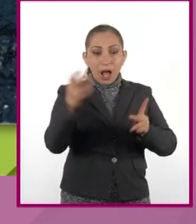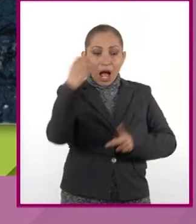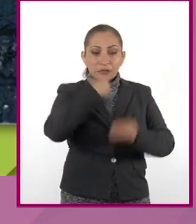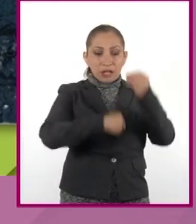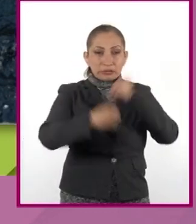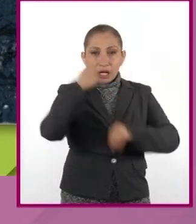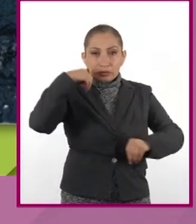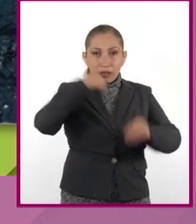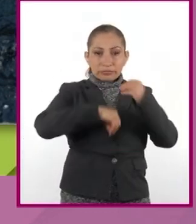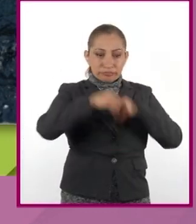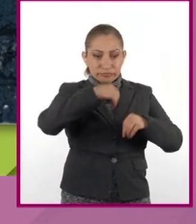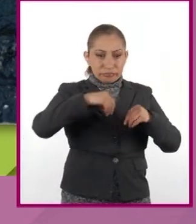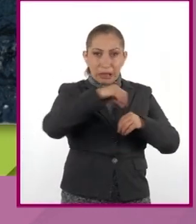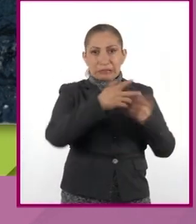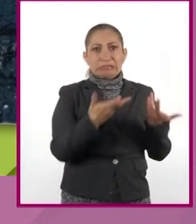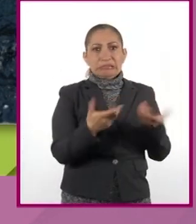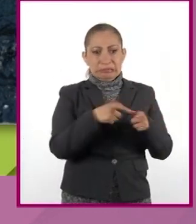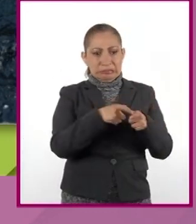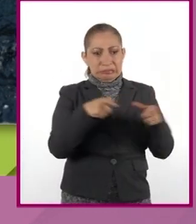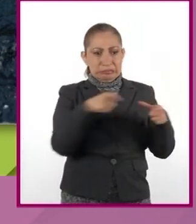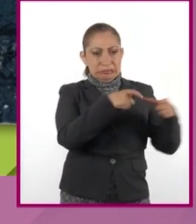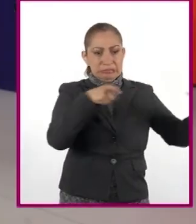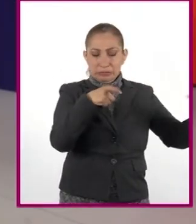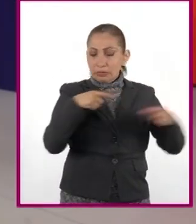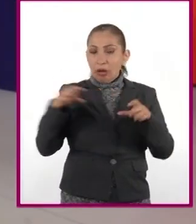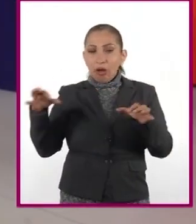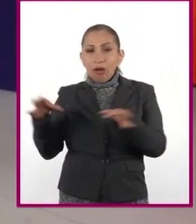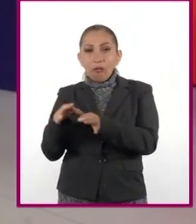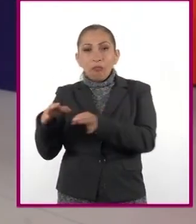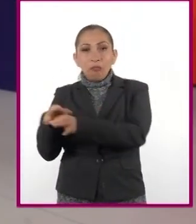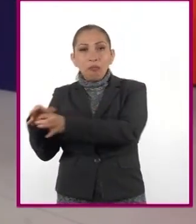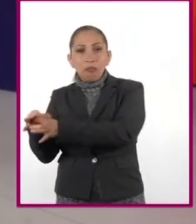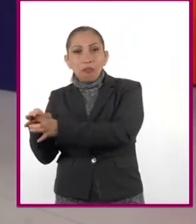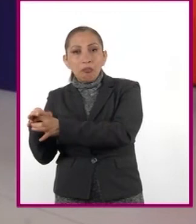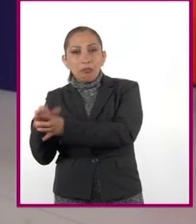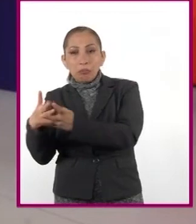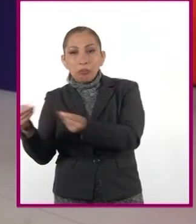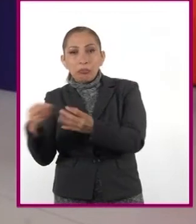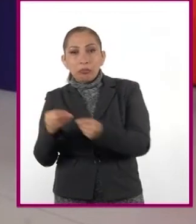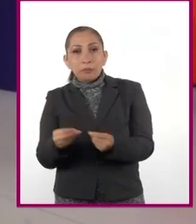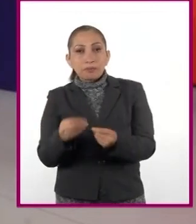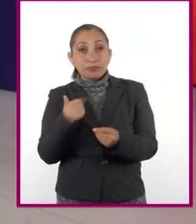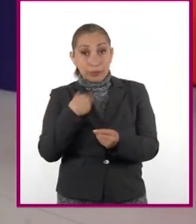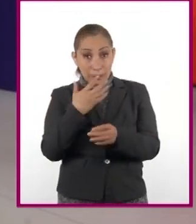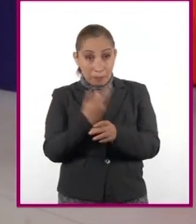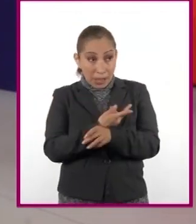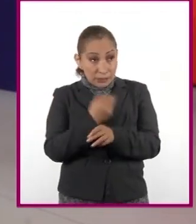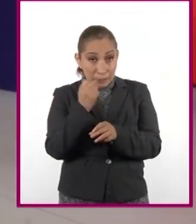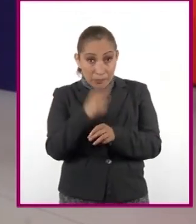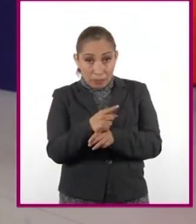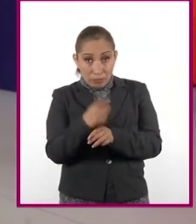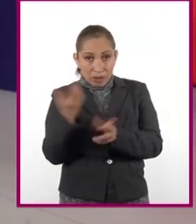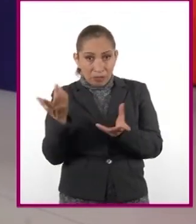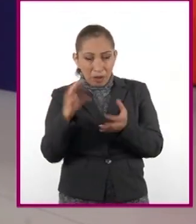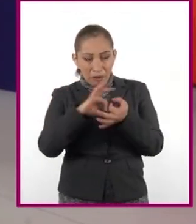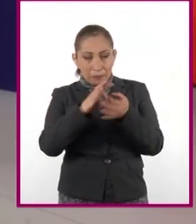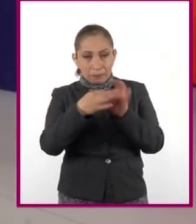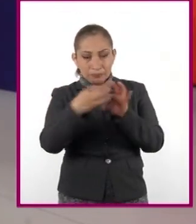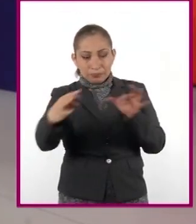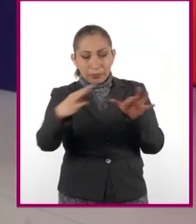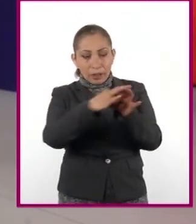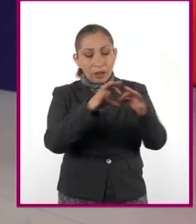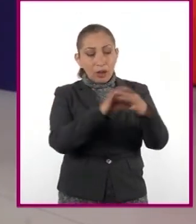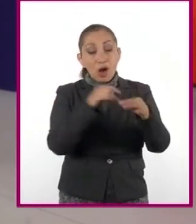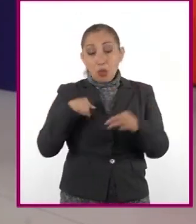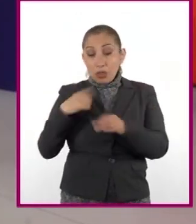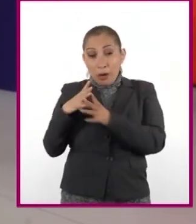de lo mencionado anteriormente. Pero esto rara vez ocurre en redes alimentarias complejas, porque